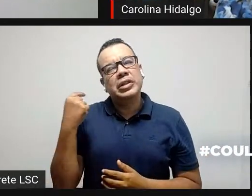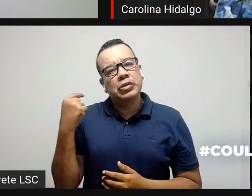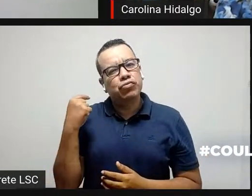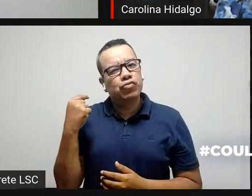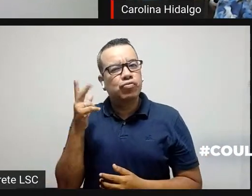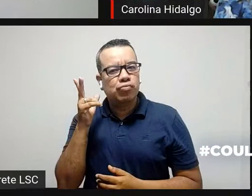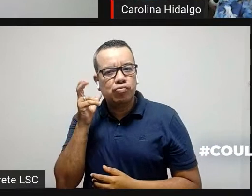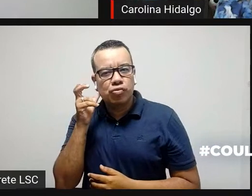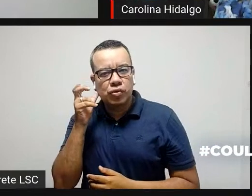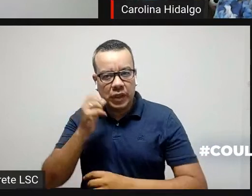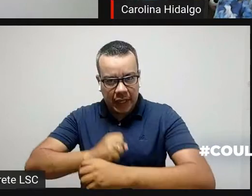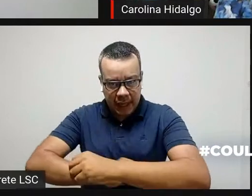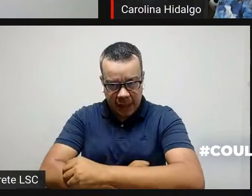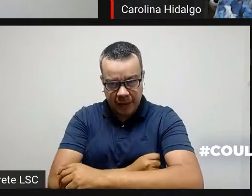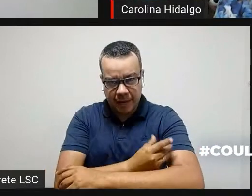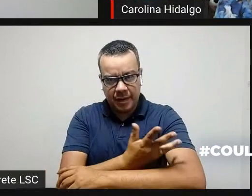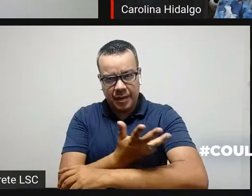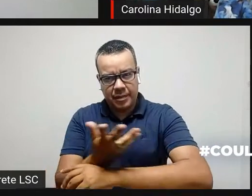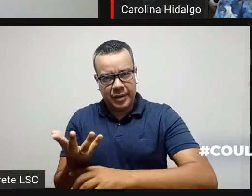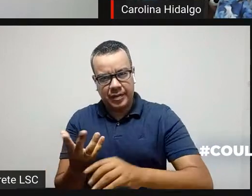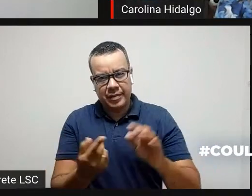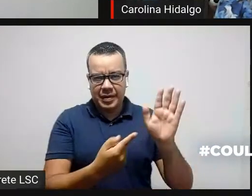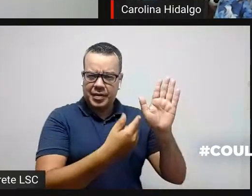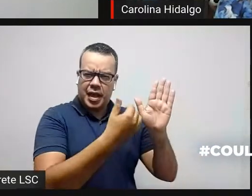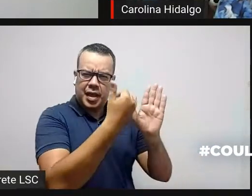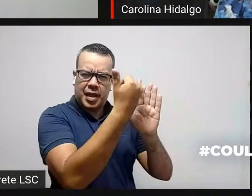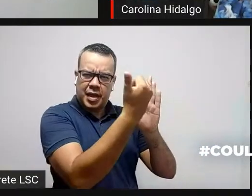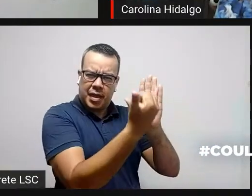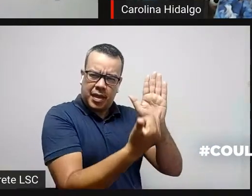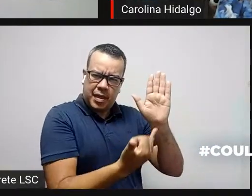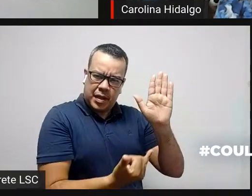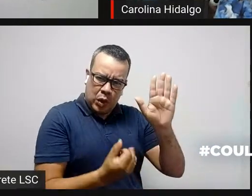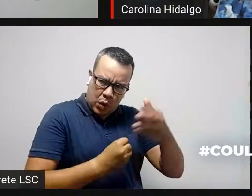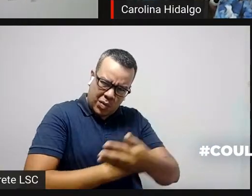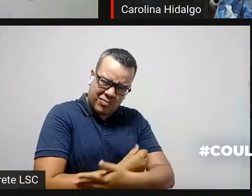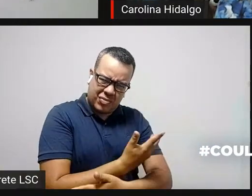lo absurdo de estos criptoemas, o que de pronto